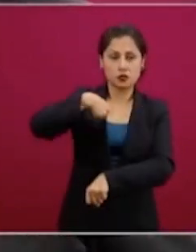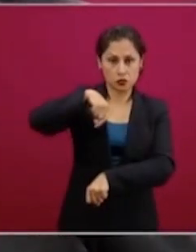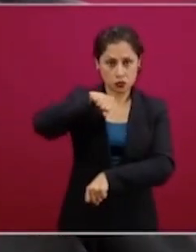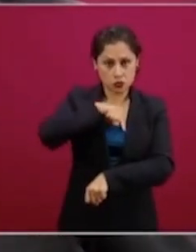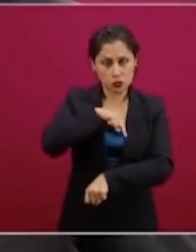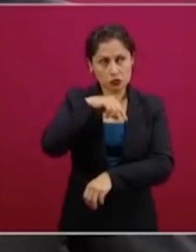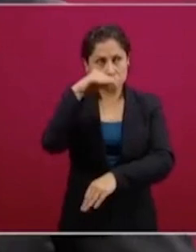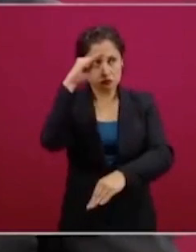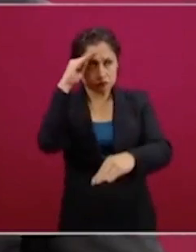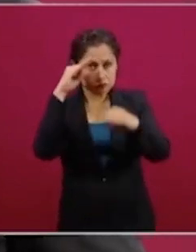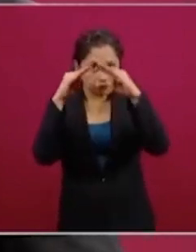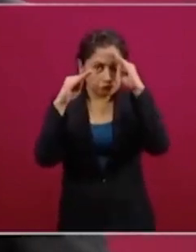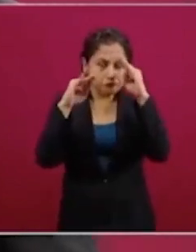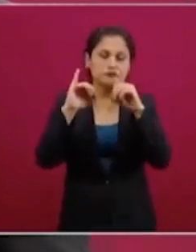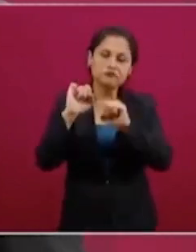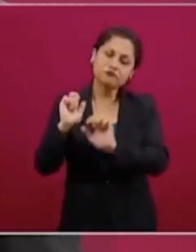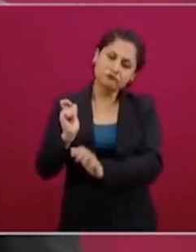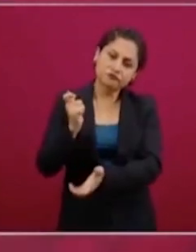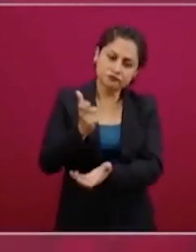la perforación de pozos,